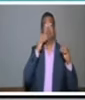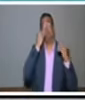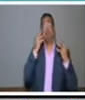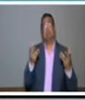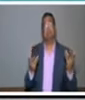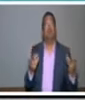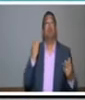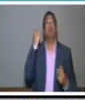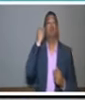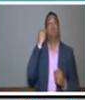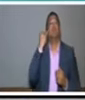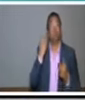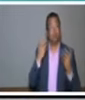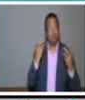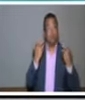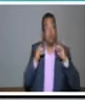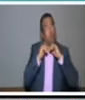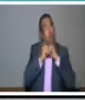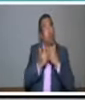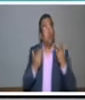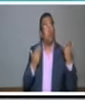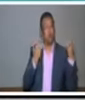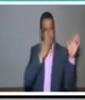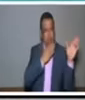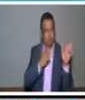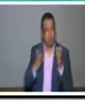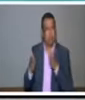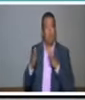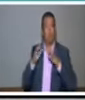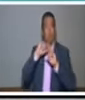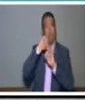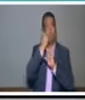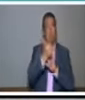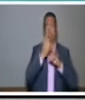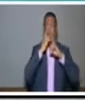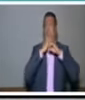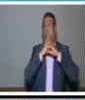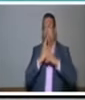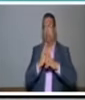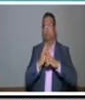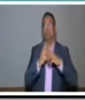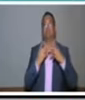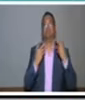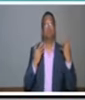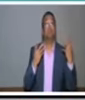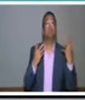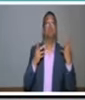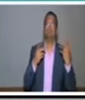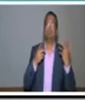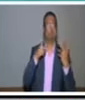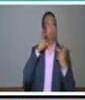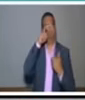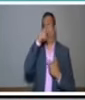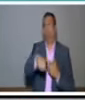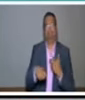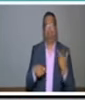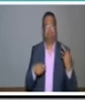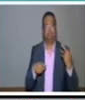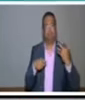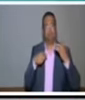Si queremos realmente establecer una estrategia de defensa del ambiente y de todo lo que nos interesa, tiene que ser la estrategia